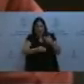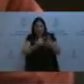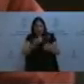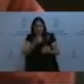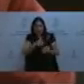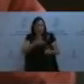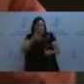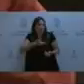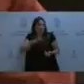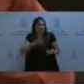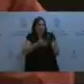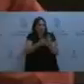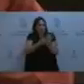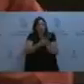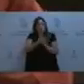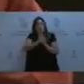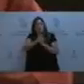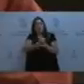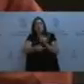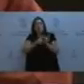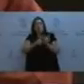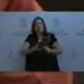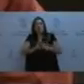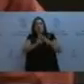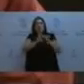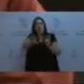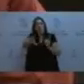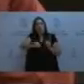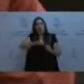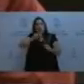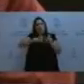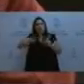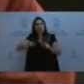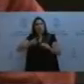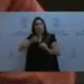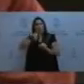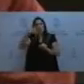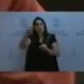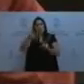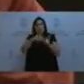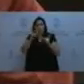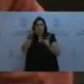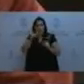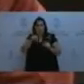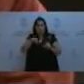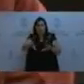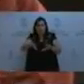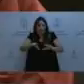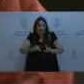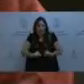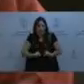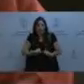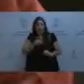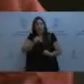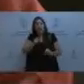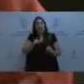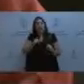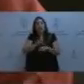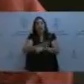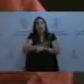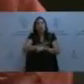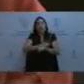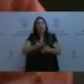importante. Se hizo una moción sobre el acogimiento a las personas refugiadas que vienen a Asturias. Le diré que hemos puesto a disposición de la Consejería de